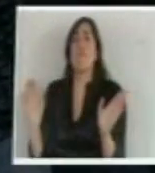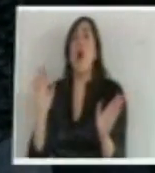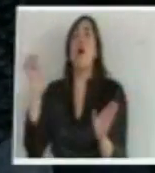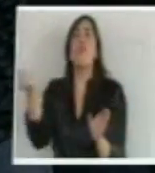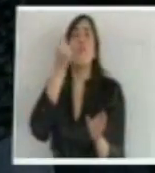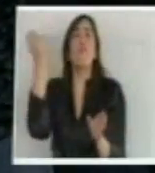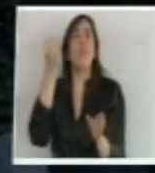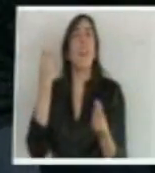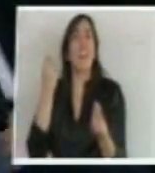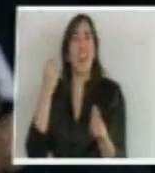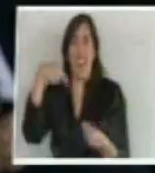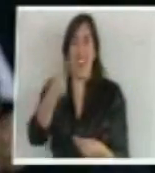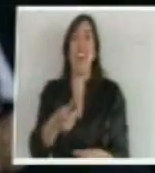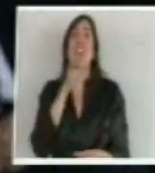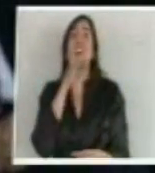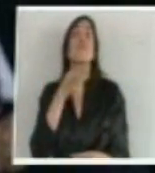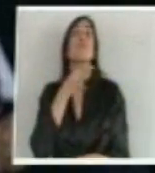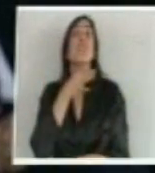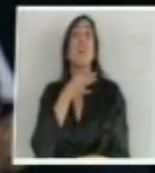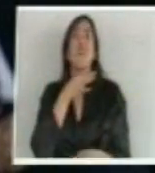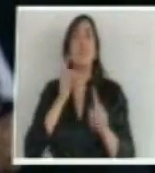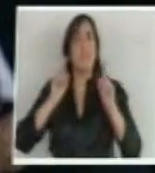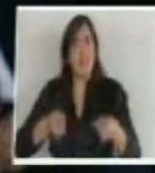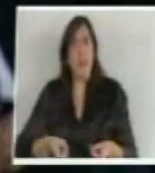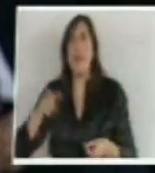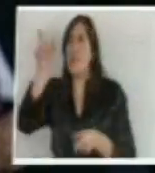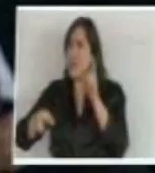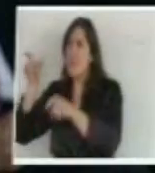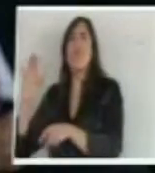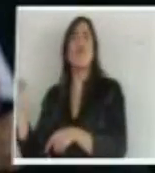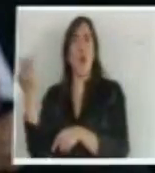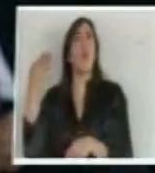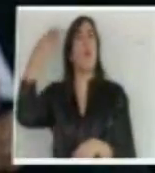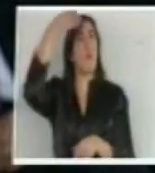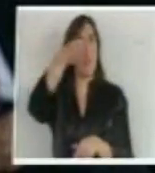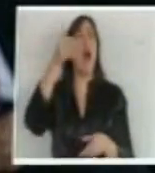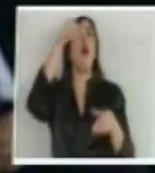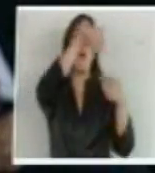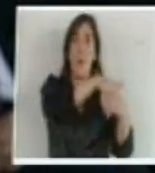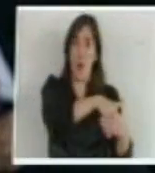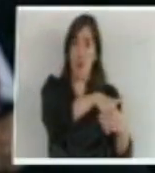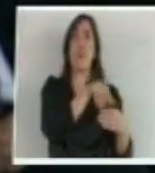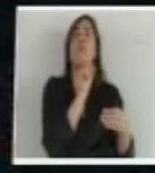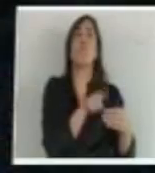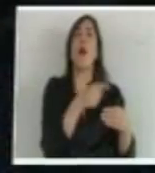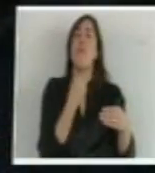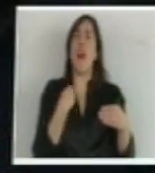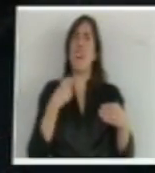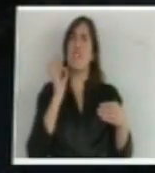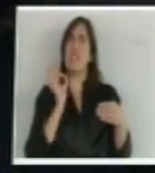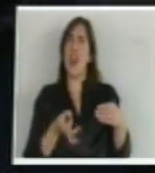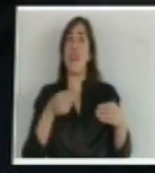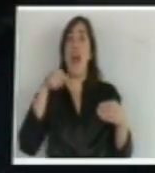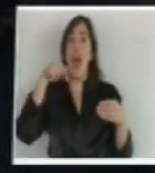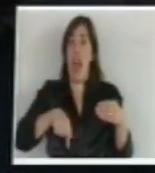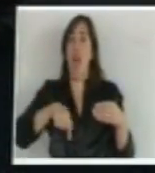importante es de que el 14 de agosto también vayan a poner su presencia para saber que de